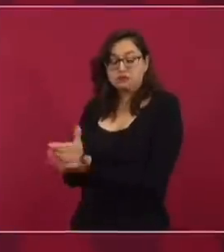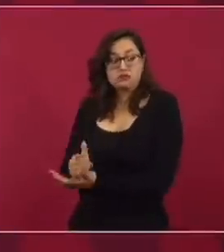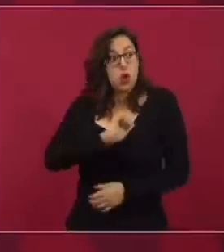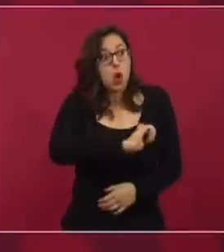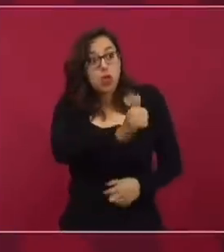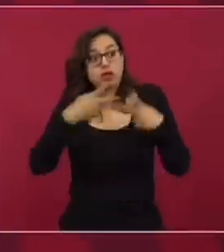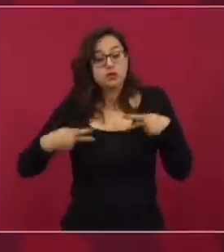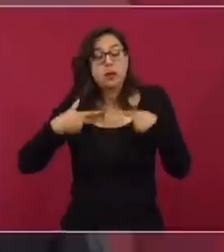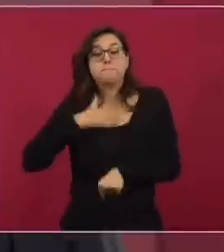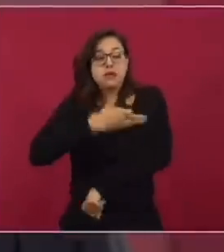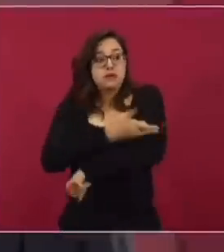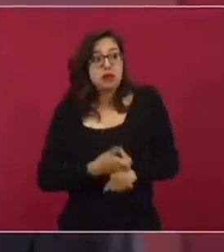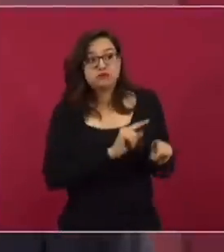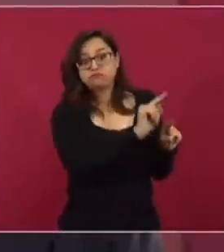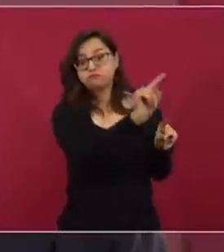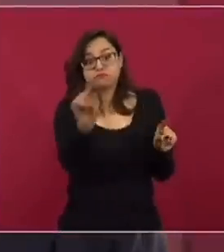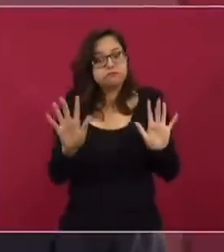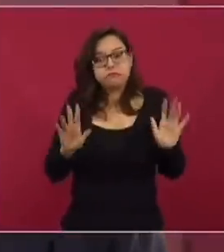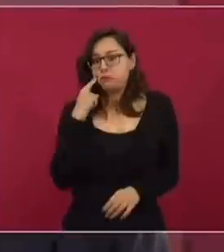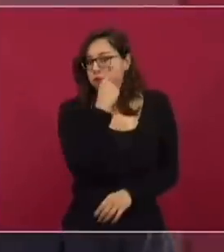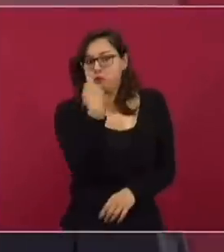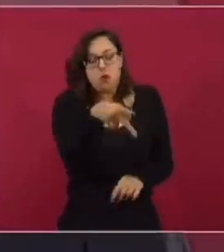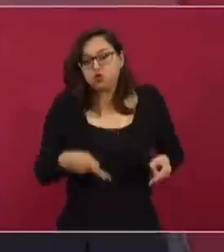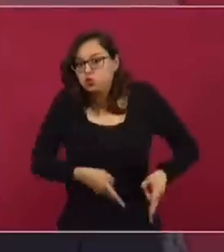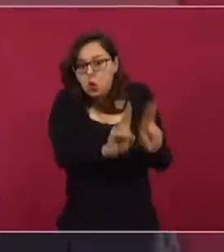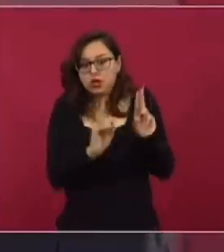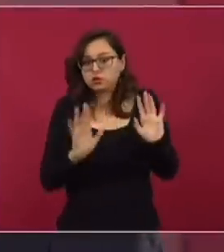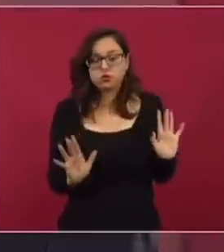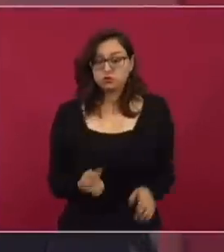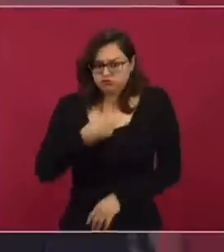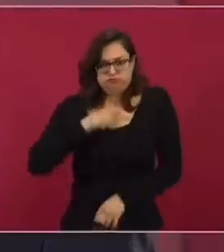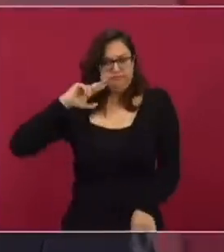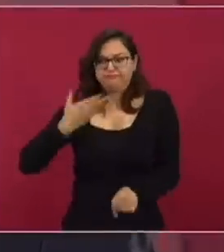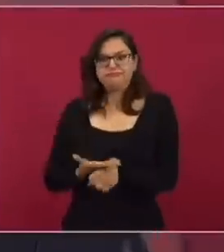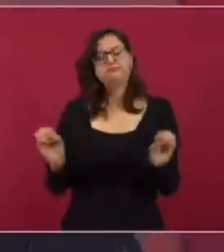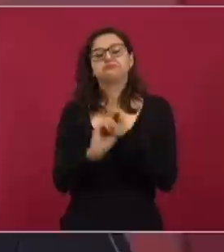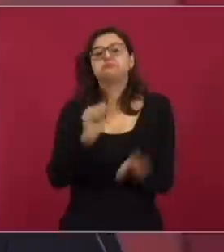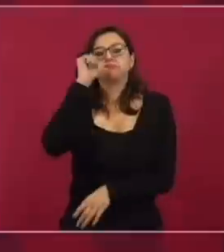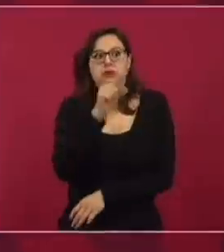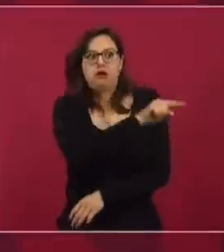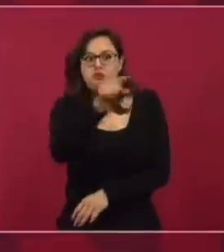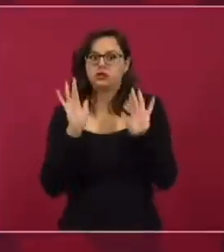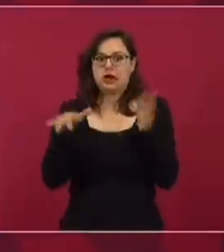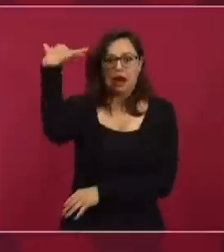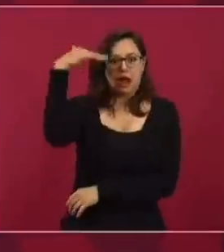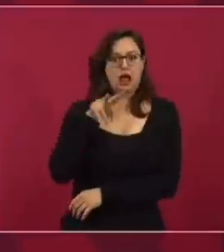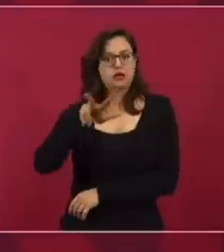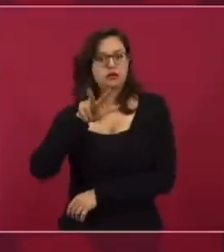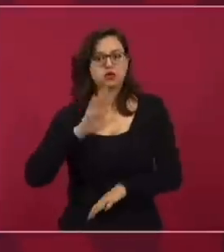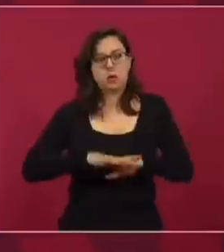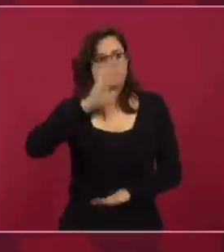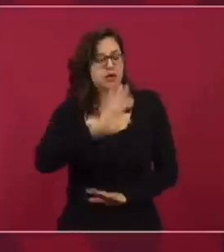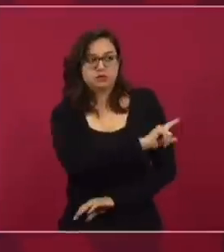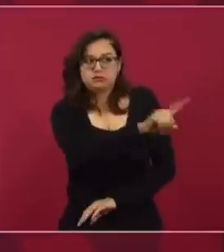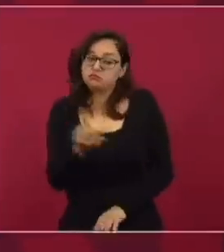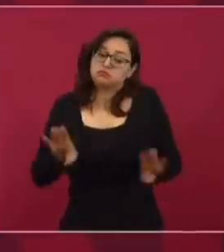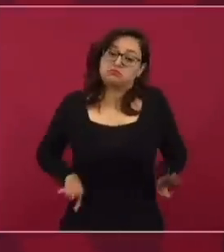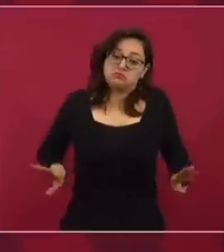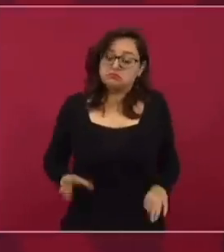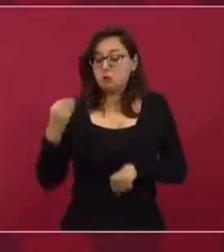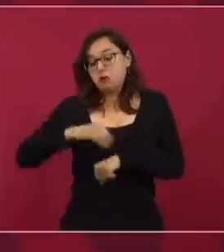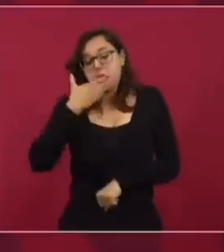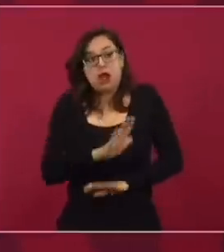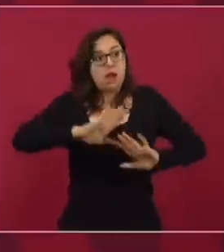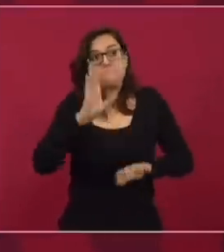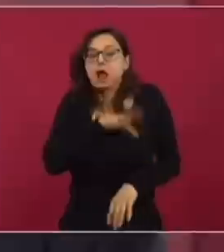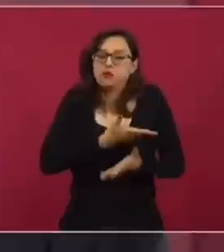que portarse bien y asumir sus responsabilidades. Porque yo estoy aquí